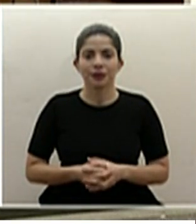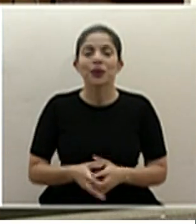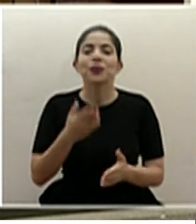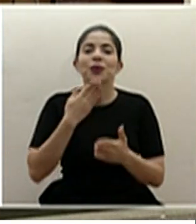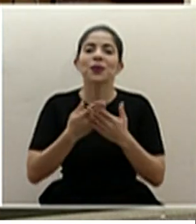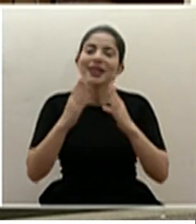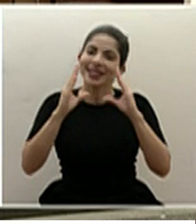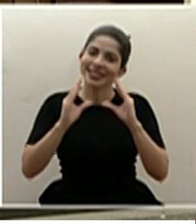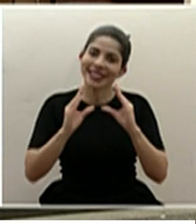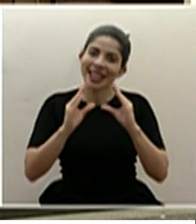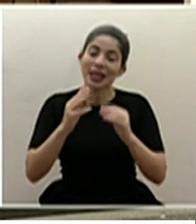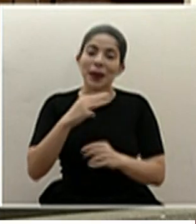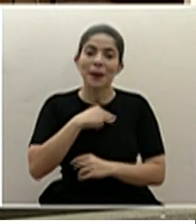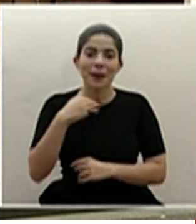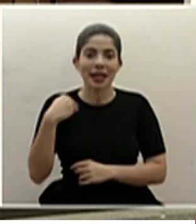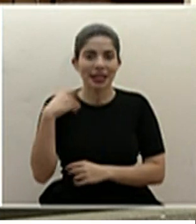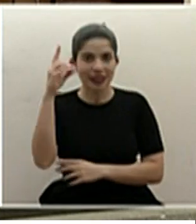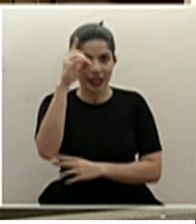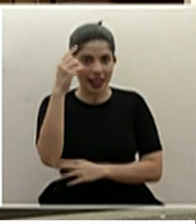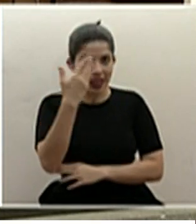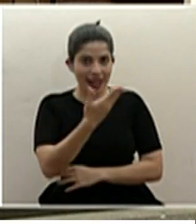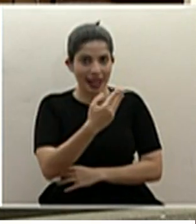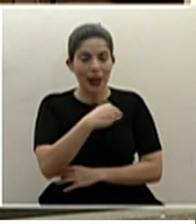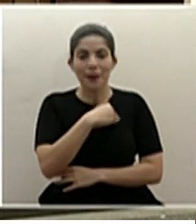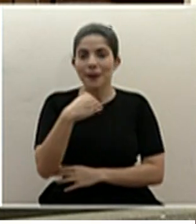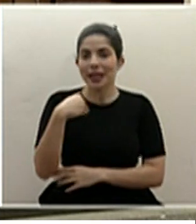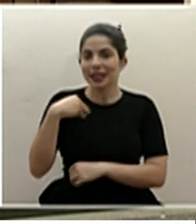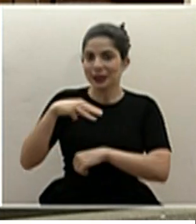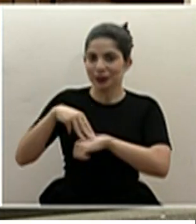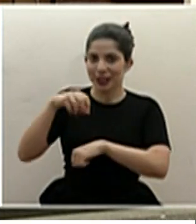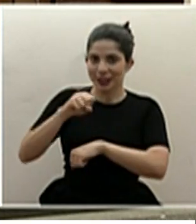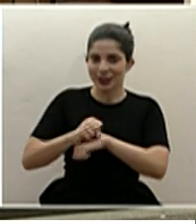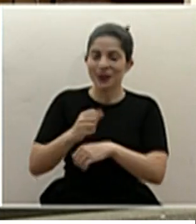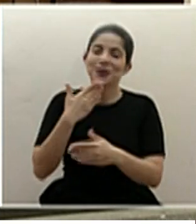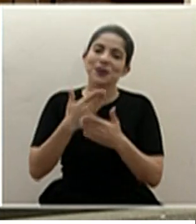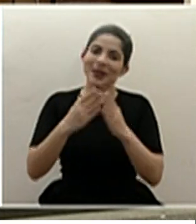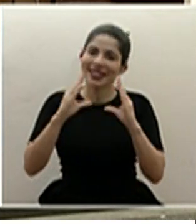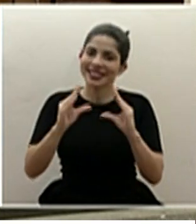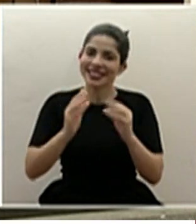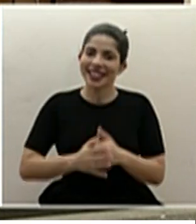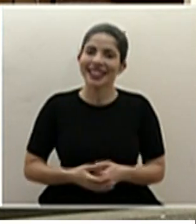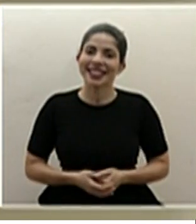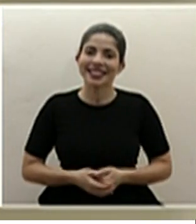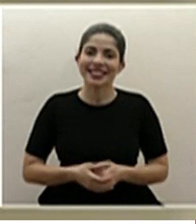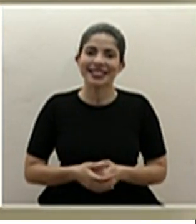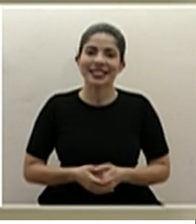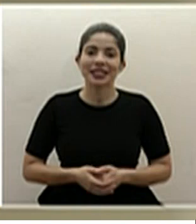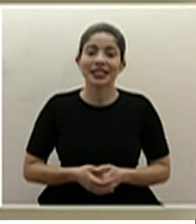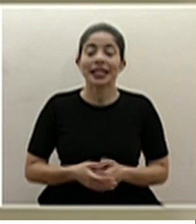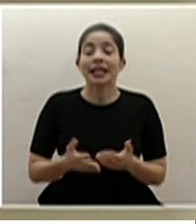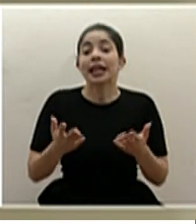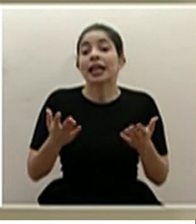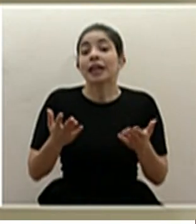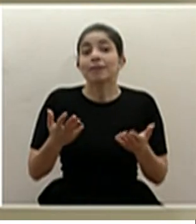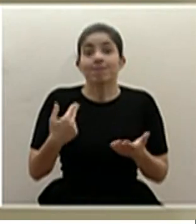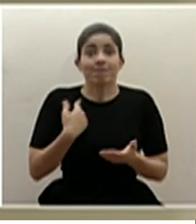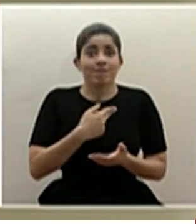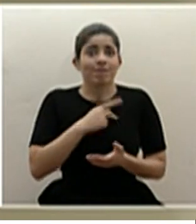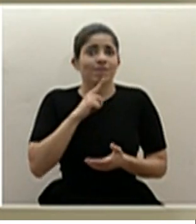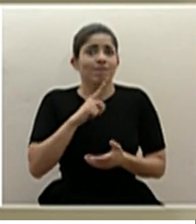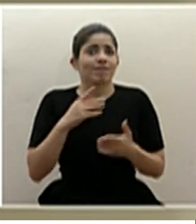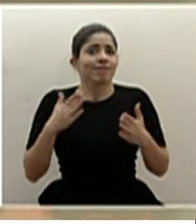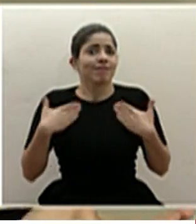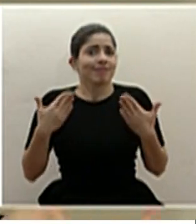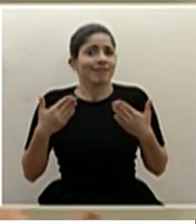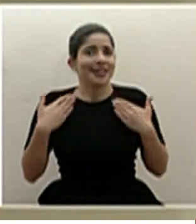Muy buenas tardes, ministro Daniel Salas, ministro Michael Soto, buenas tardes. Estamos muy